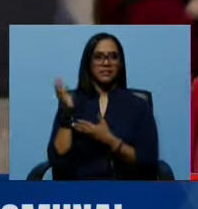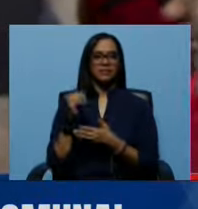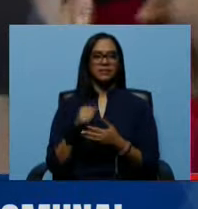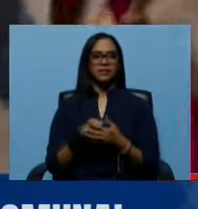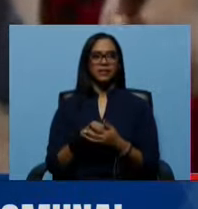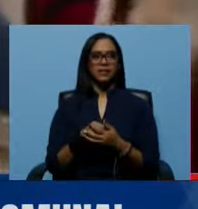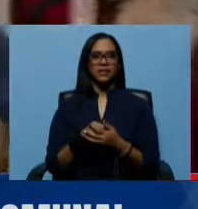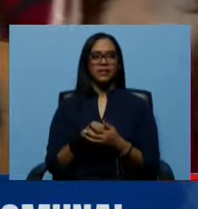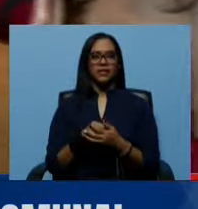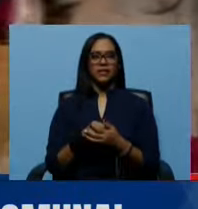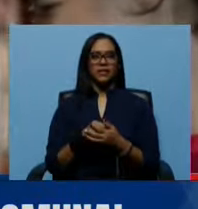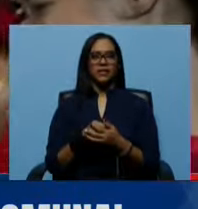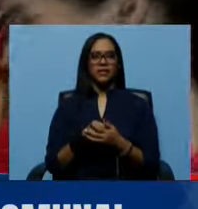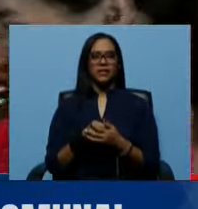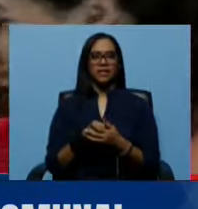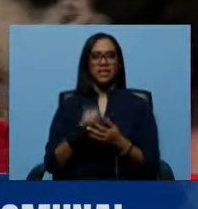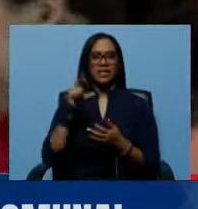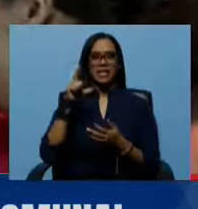da Silva Lima,